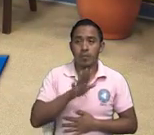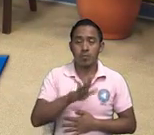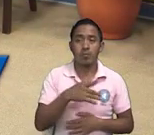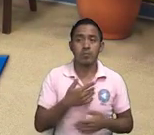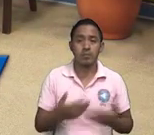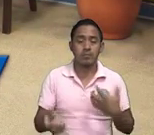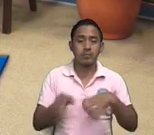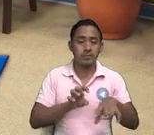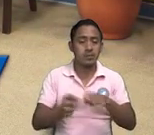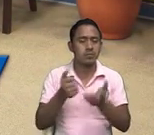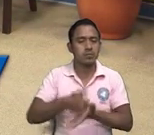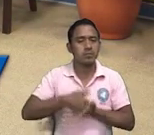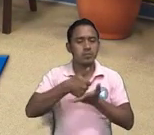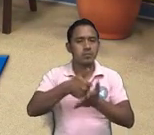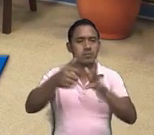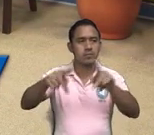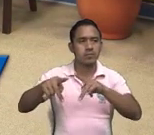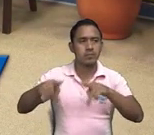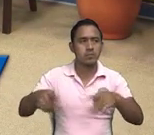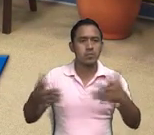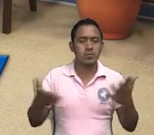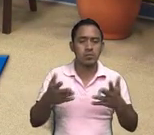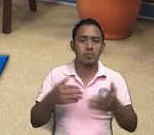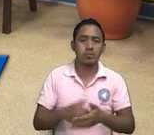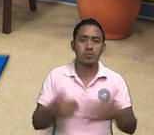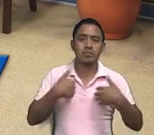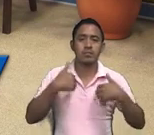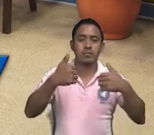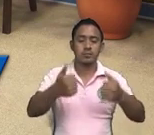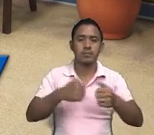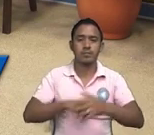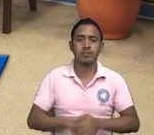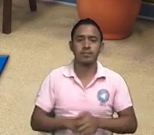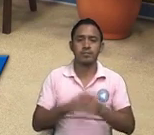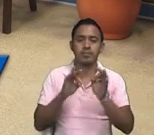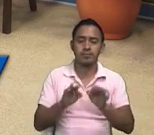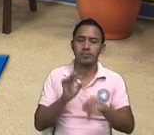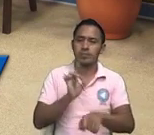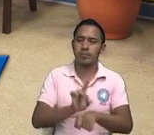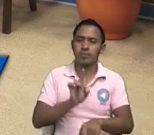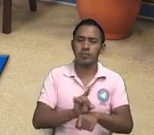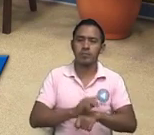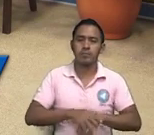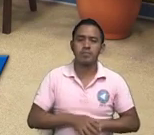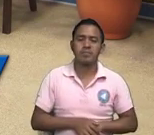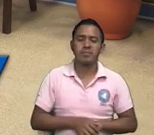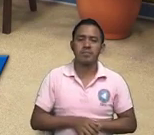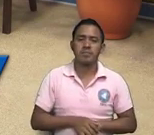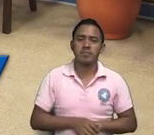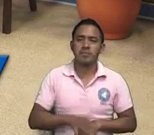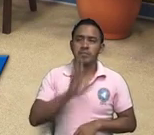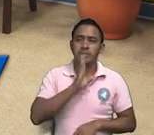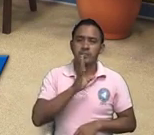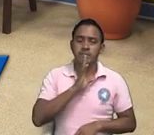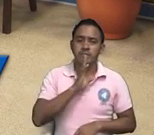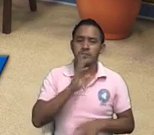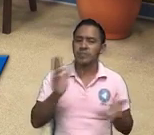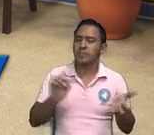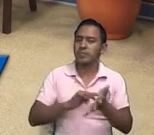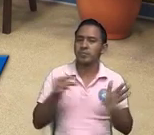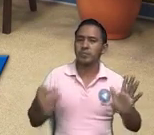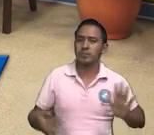para ayudar a la población a llevarle este mensaje de salud. Ok, doctor, cuando hablamos de, primero